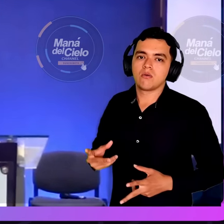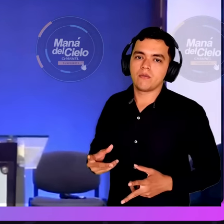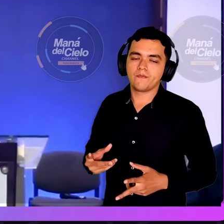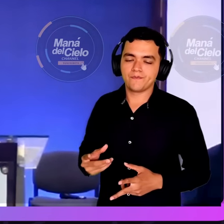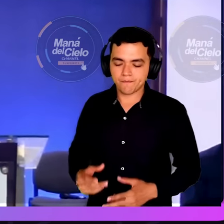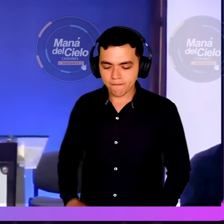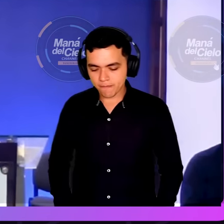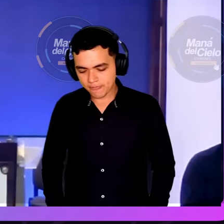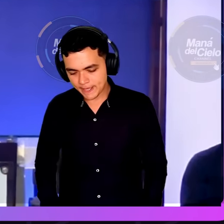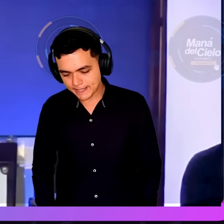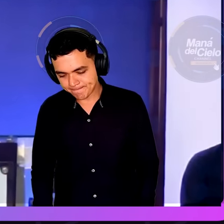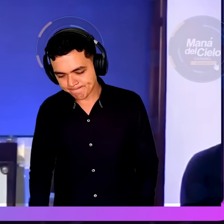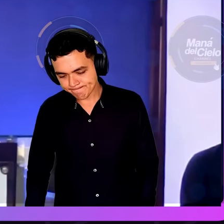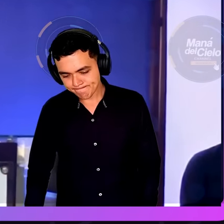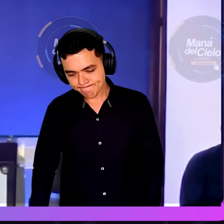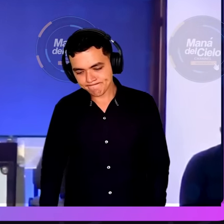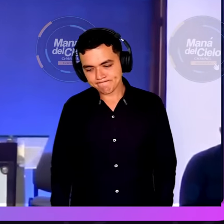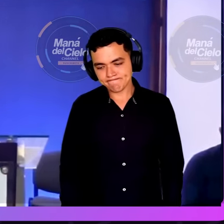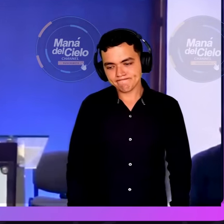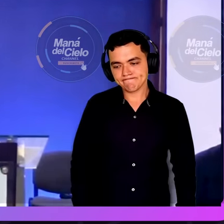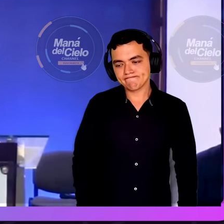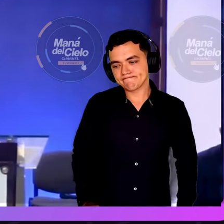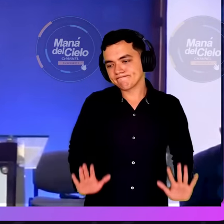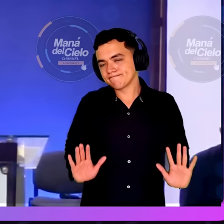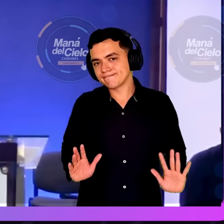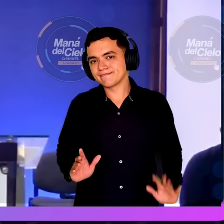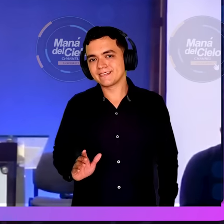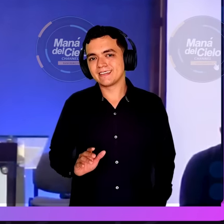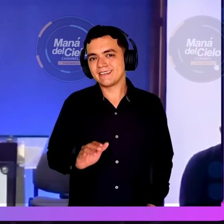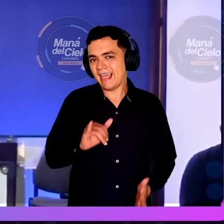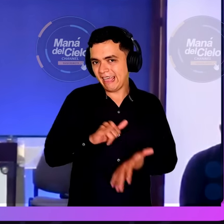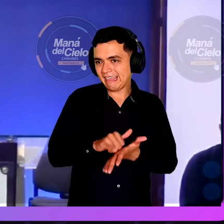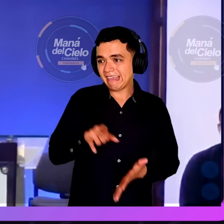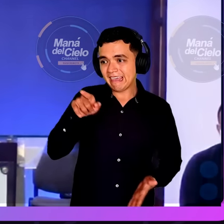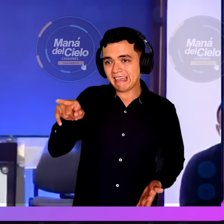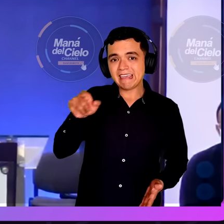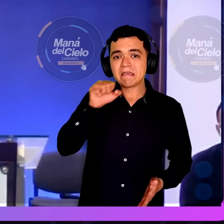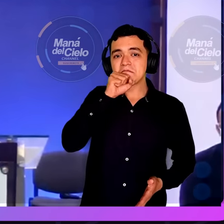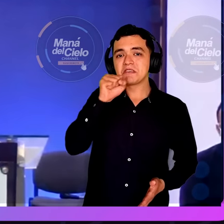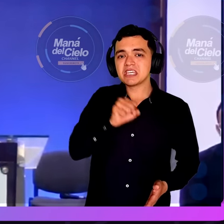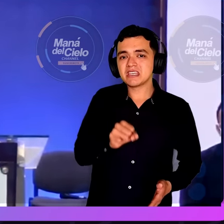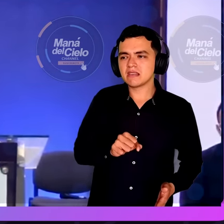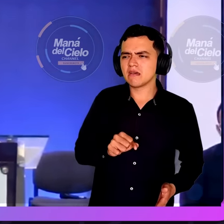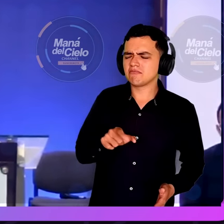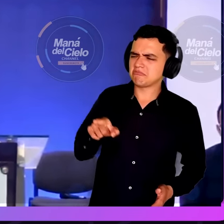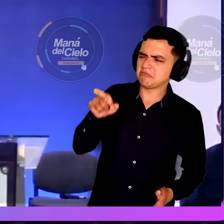¿Cómo podríamos dejar las últimas huellas de nuestra vida? Ya ella pasó a la eternidad, y yo pienso,